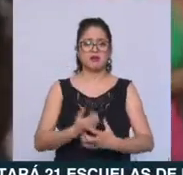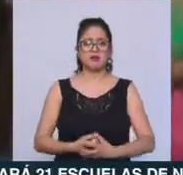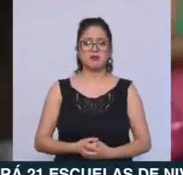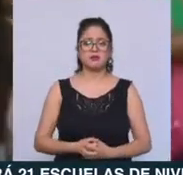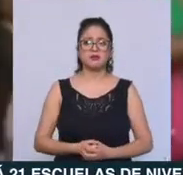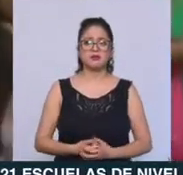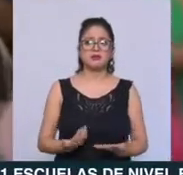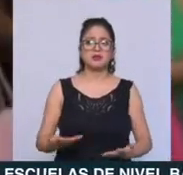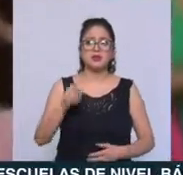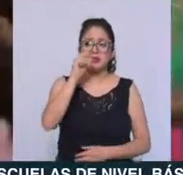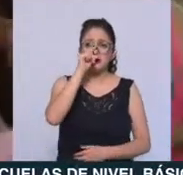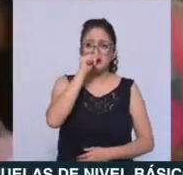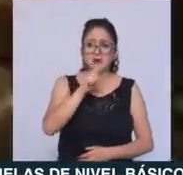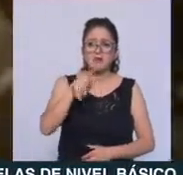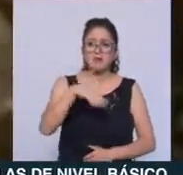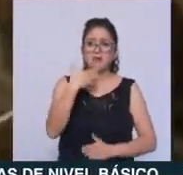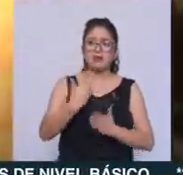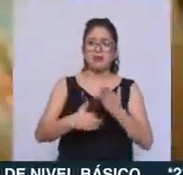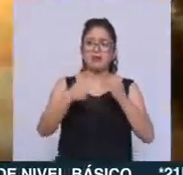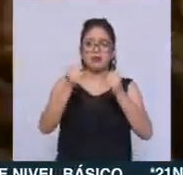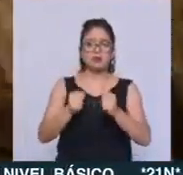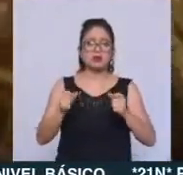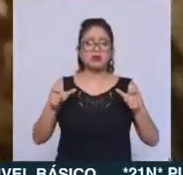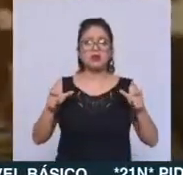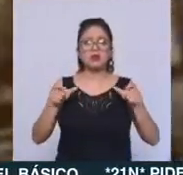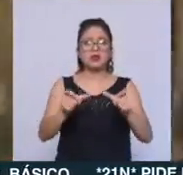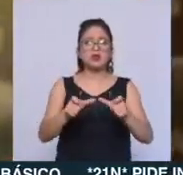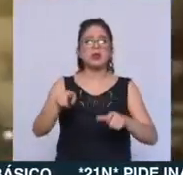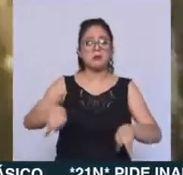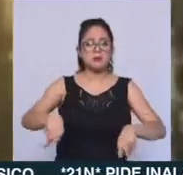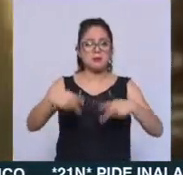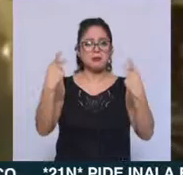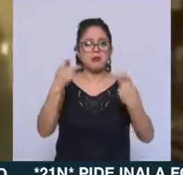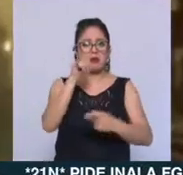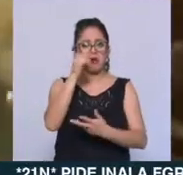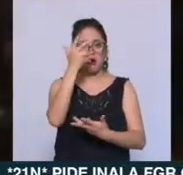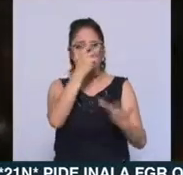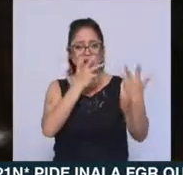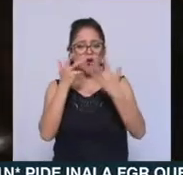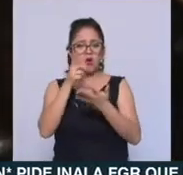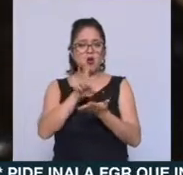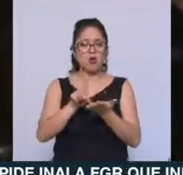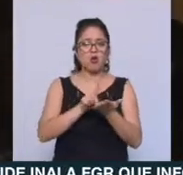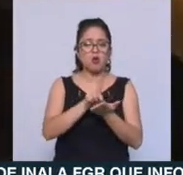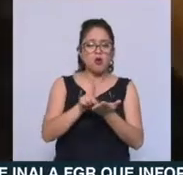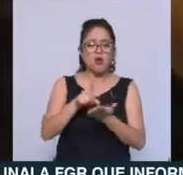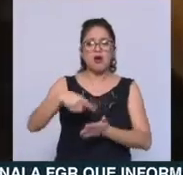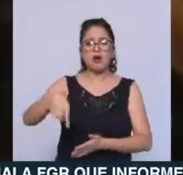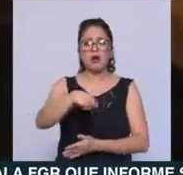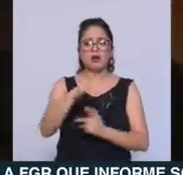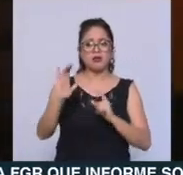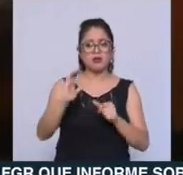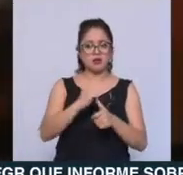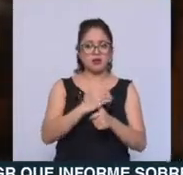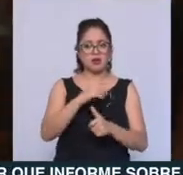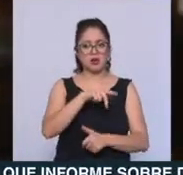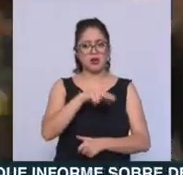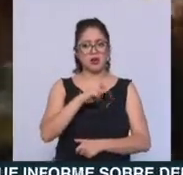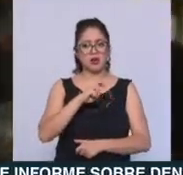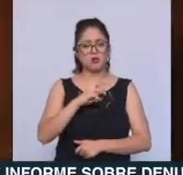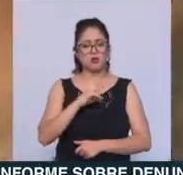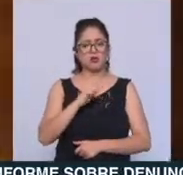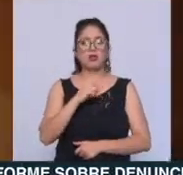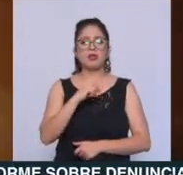Un fallido operativo de seguridad que buscaba evitar la venta de alcohol y drogas en la discoteca News Divine, ubicada en la alcaldía Gustavo